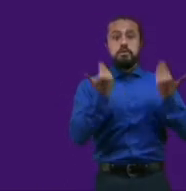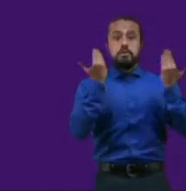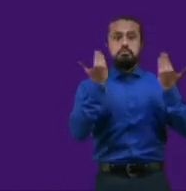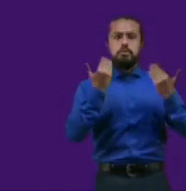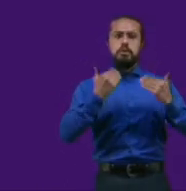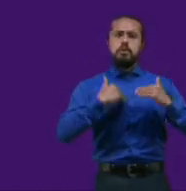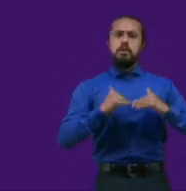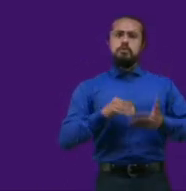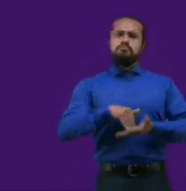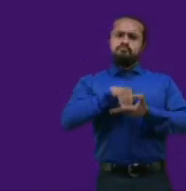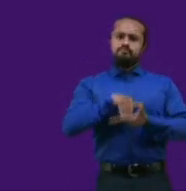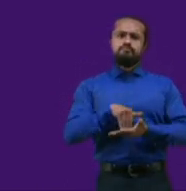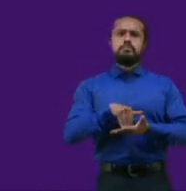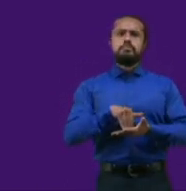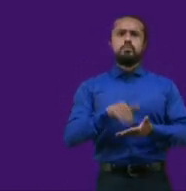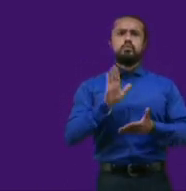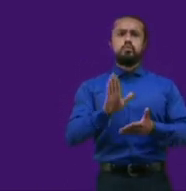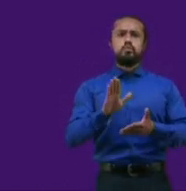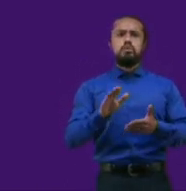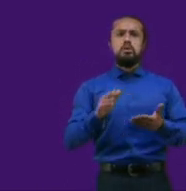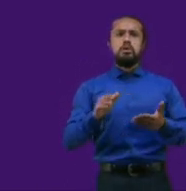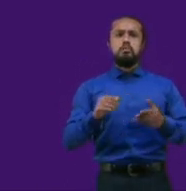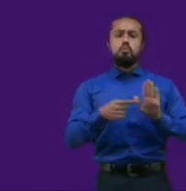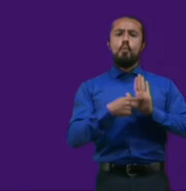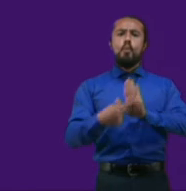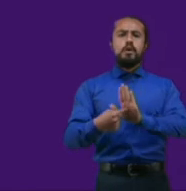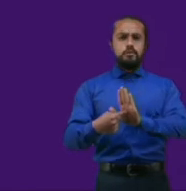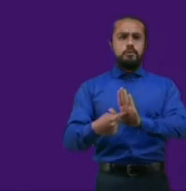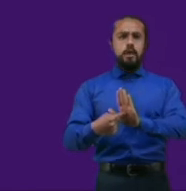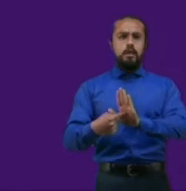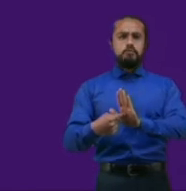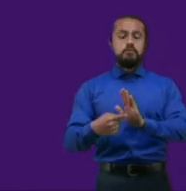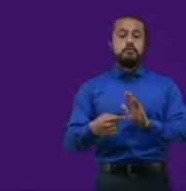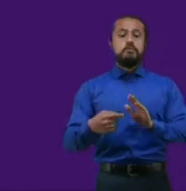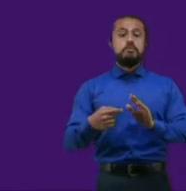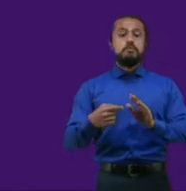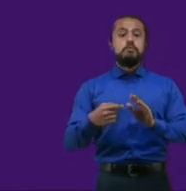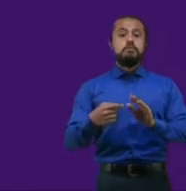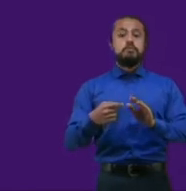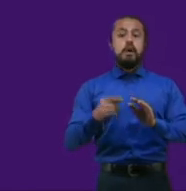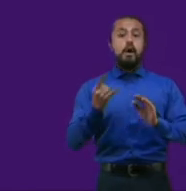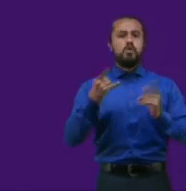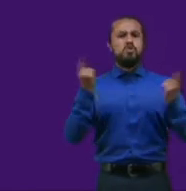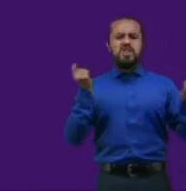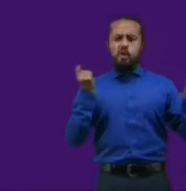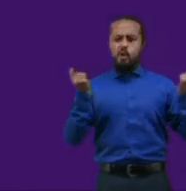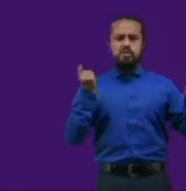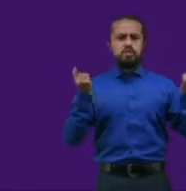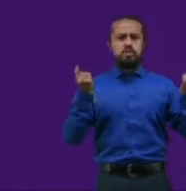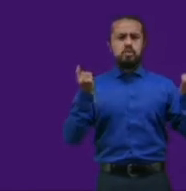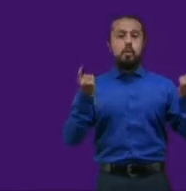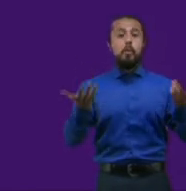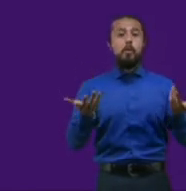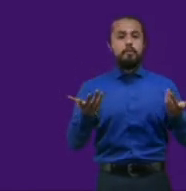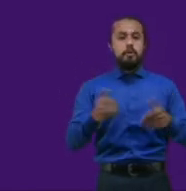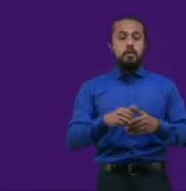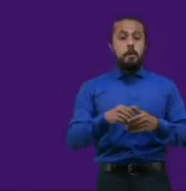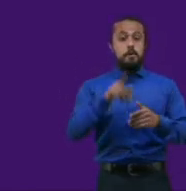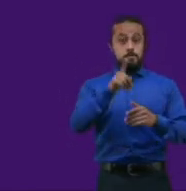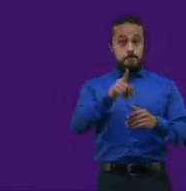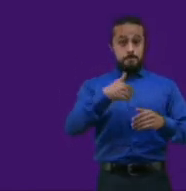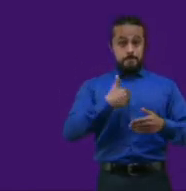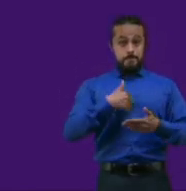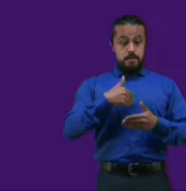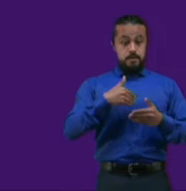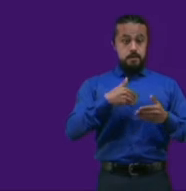como en esa misma orientación y entender para dónde, pues, va, digamos, que el negocio. Y ser un fondo que entiende, pues,